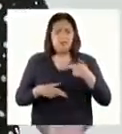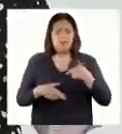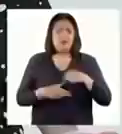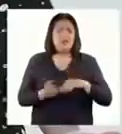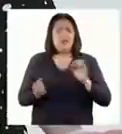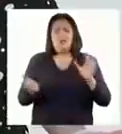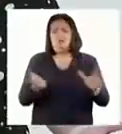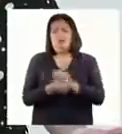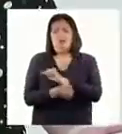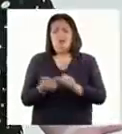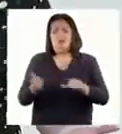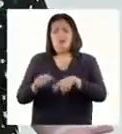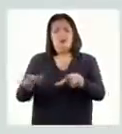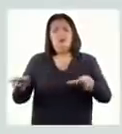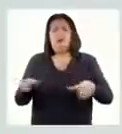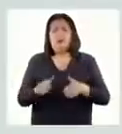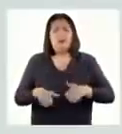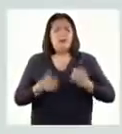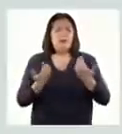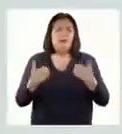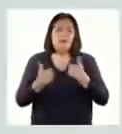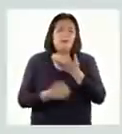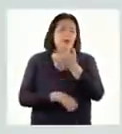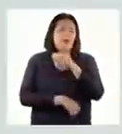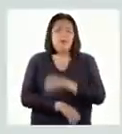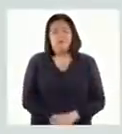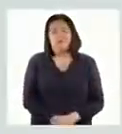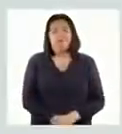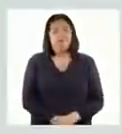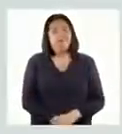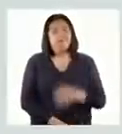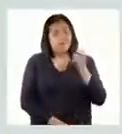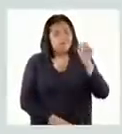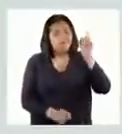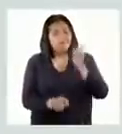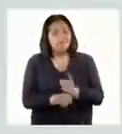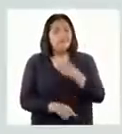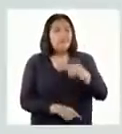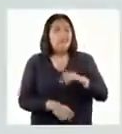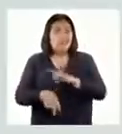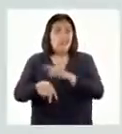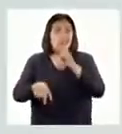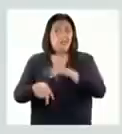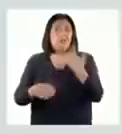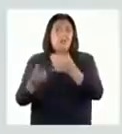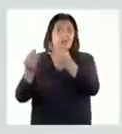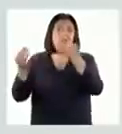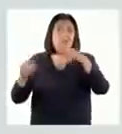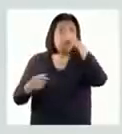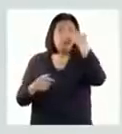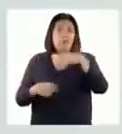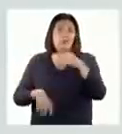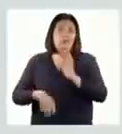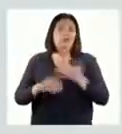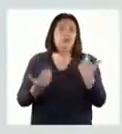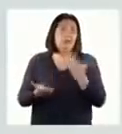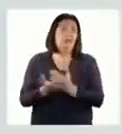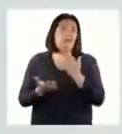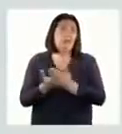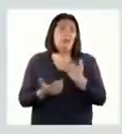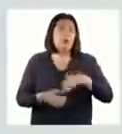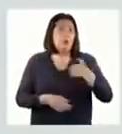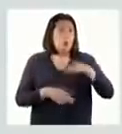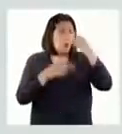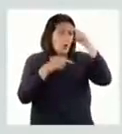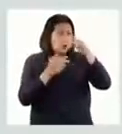se esté destruyendo los hábitats de los animales. Efectivamente, cada vez hay más zancudos en verano y realmente son molestosos. Y también he visto en las